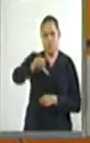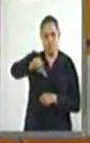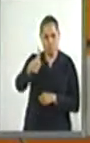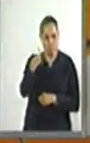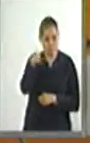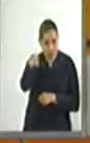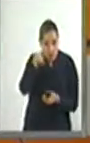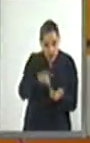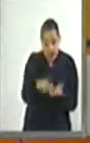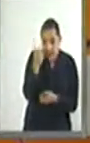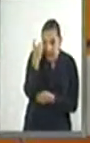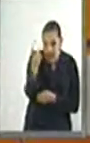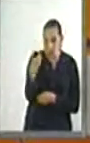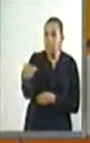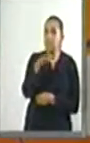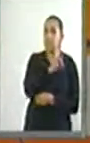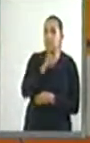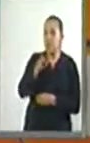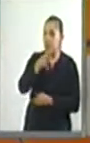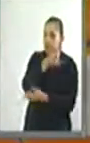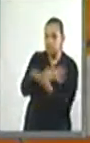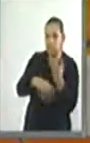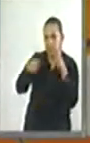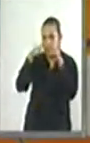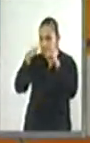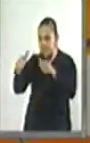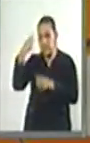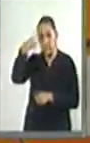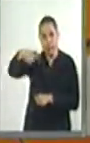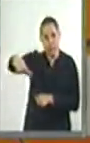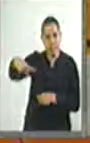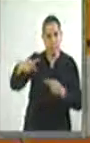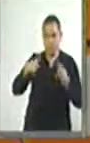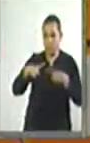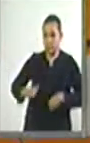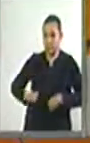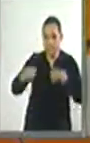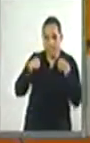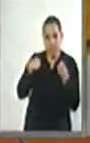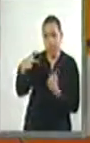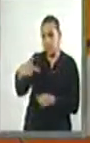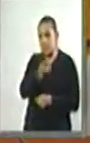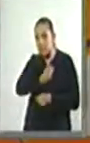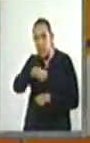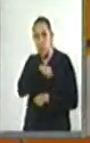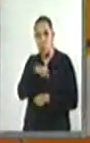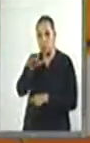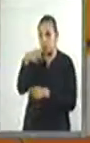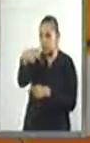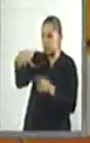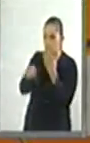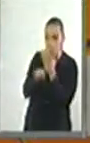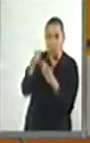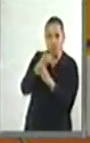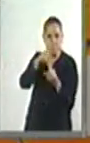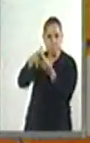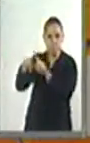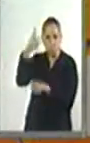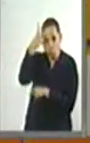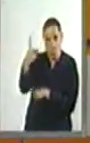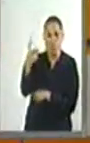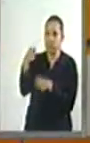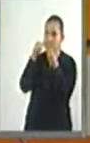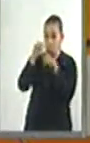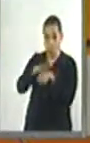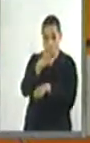pone en riesgo la integridad y el patrimonio de las personas. Por eso, el presidente de la República, Enrique Peña Nieto, implementó el número único